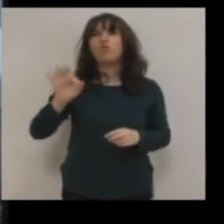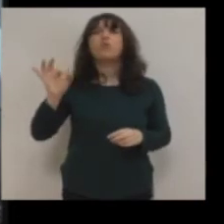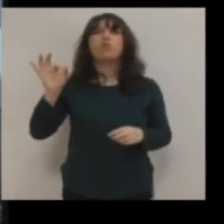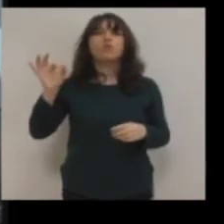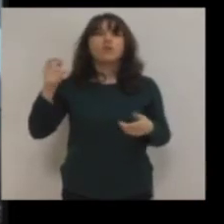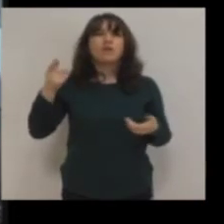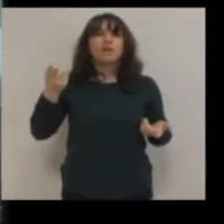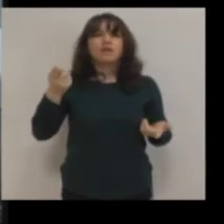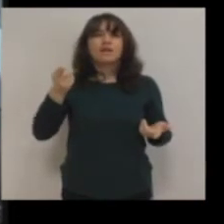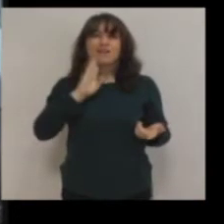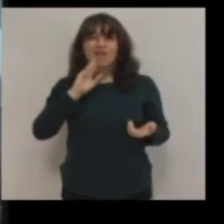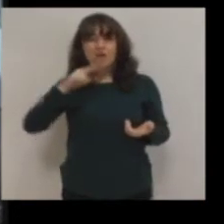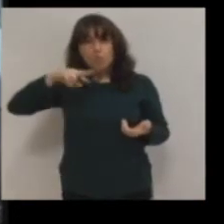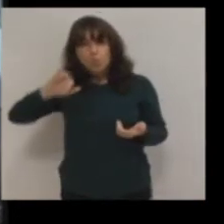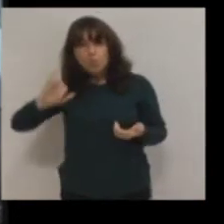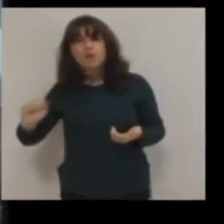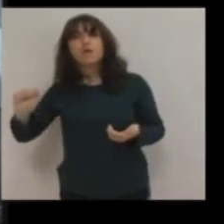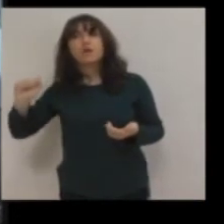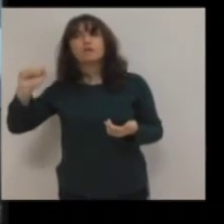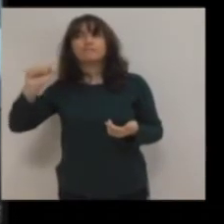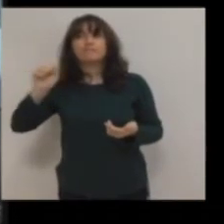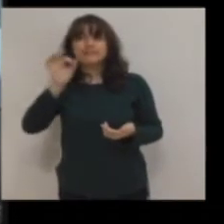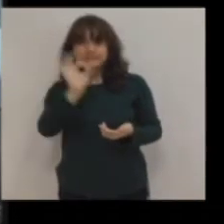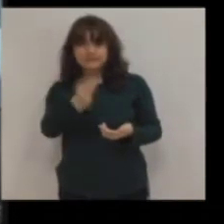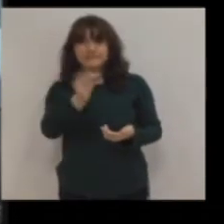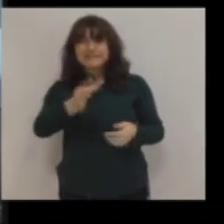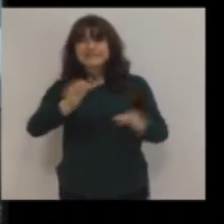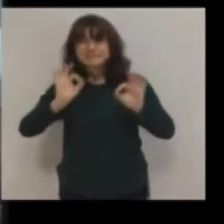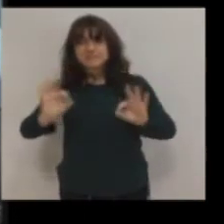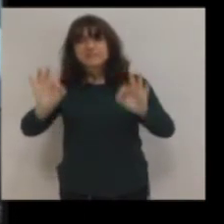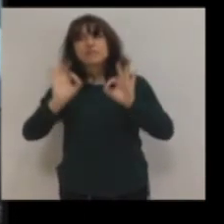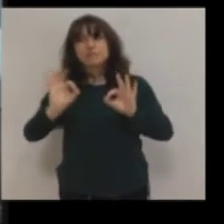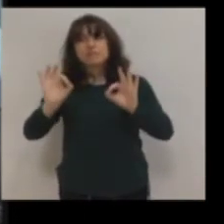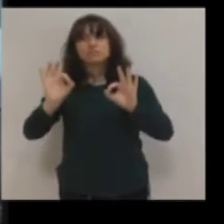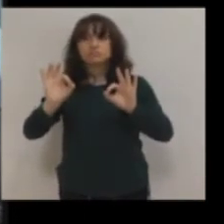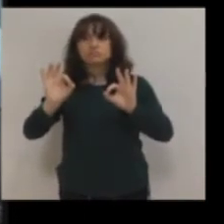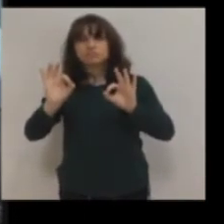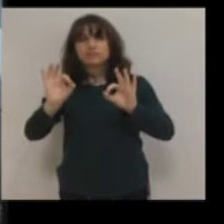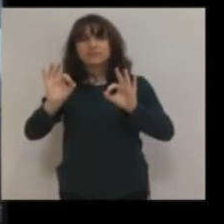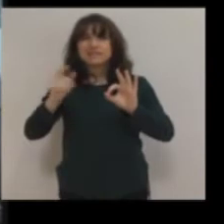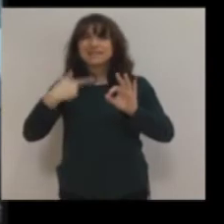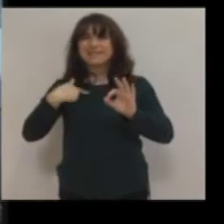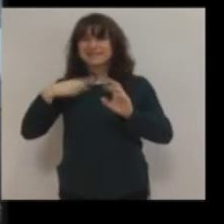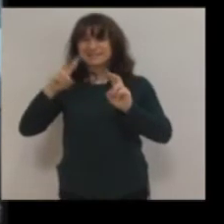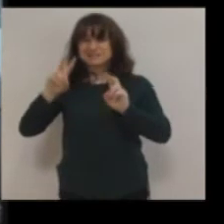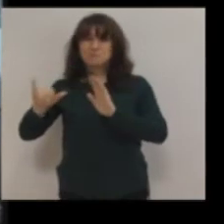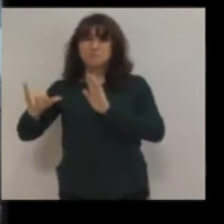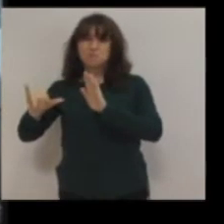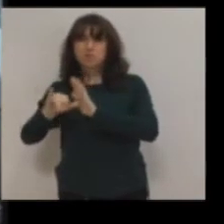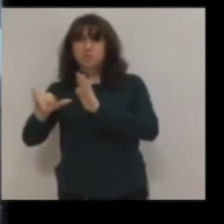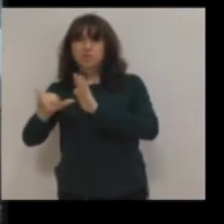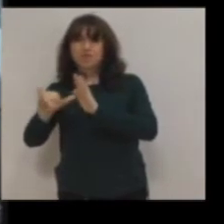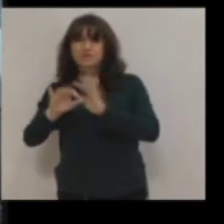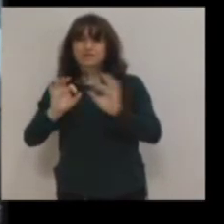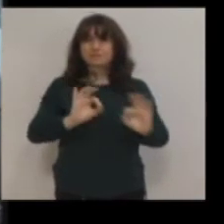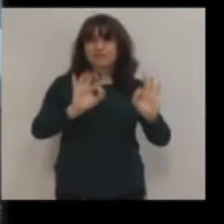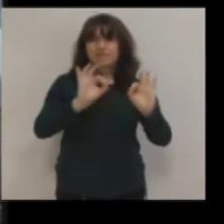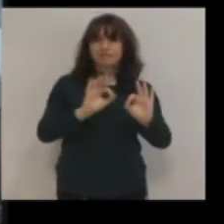lo que comentaba Nuria, lo que sí es cierto es que la especialización se compadece mal con la proximidad. O sea, si tú quieres